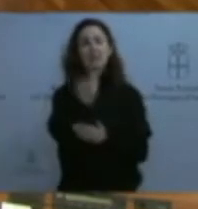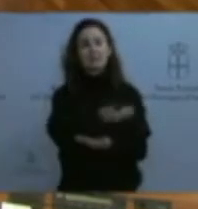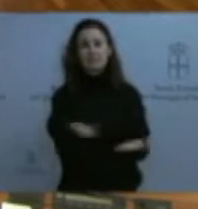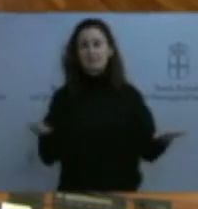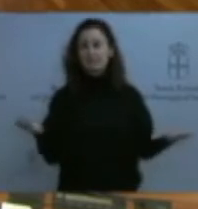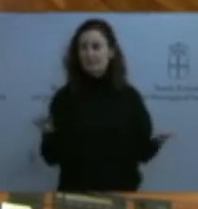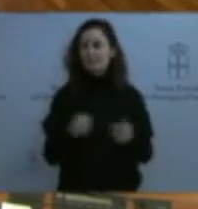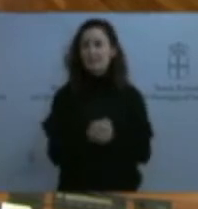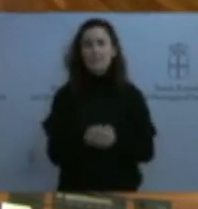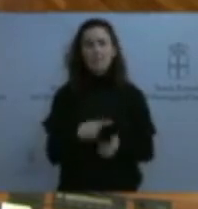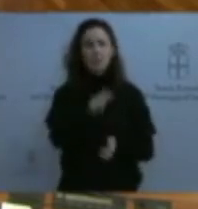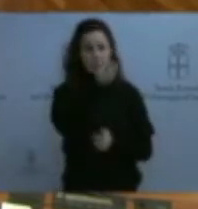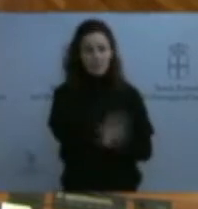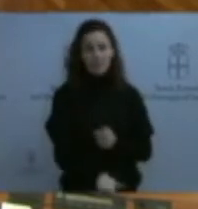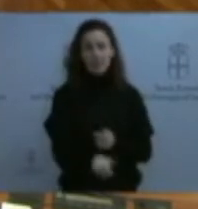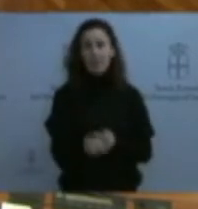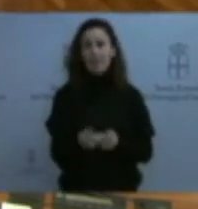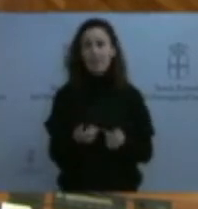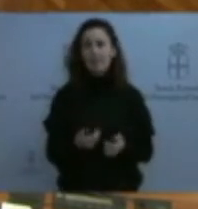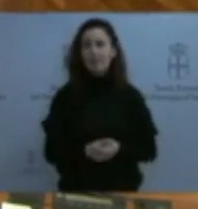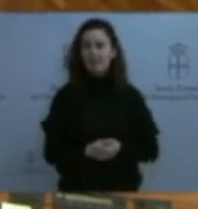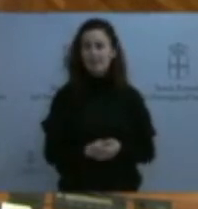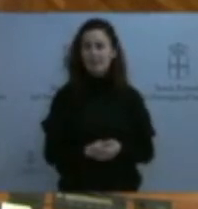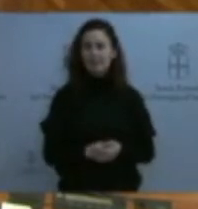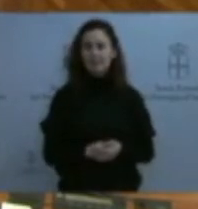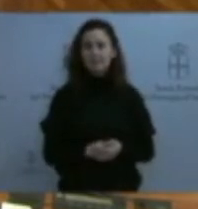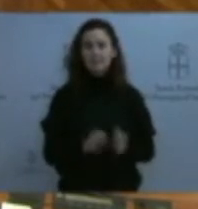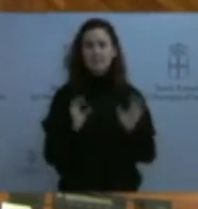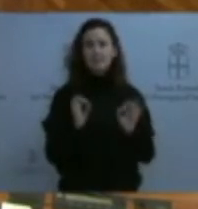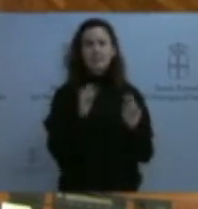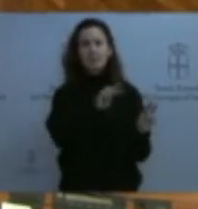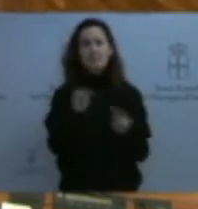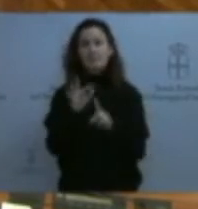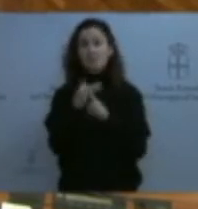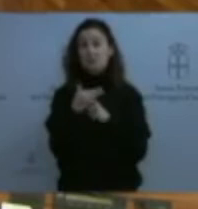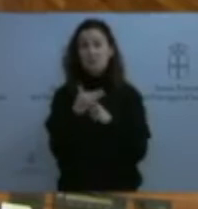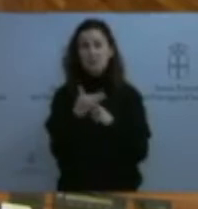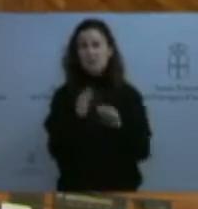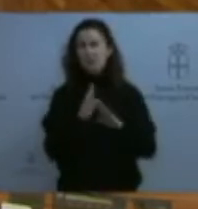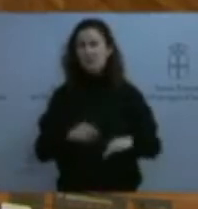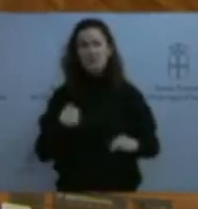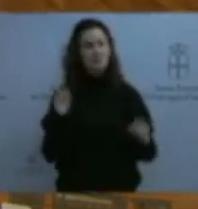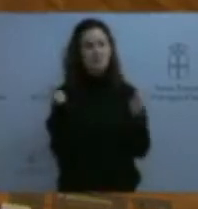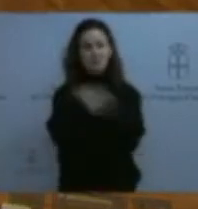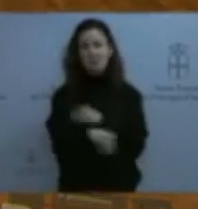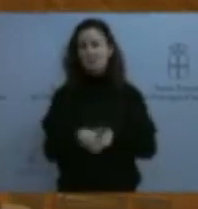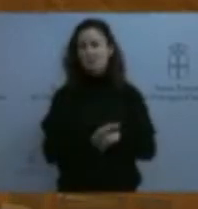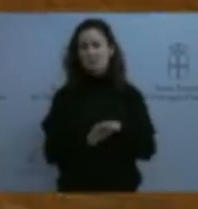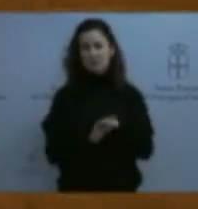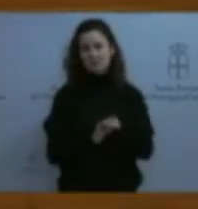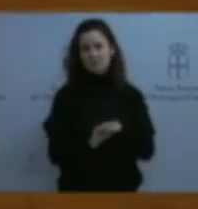pues usted dibuja un panorama que desde luego no comparto en absoluto.